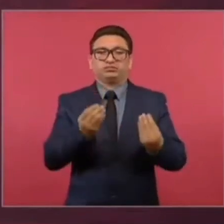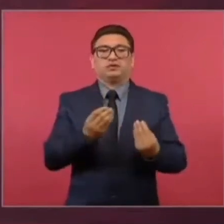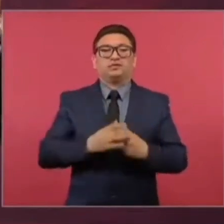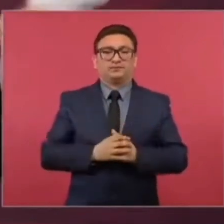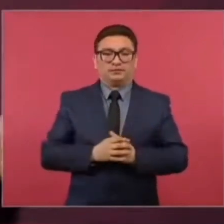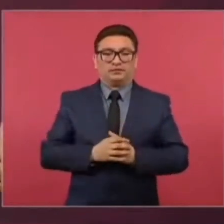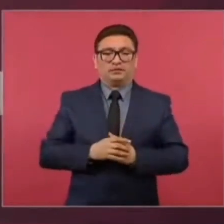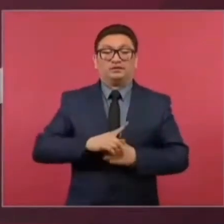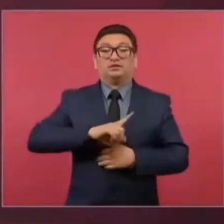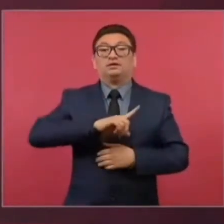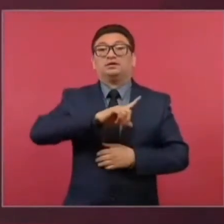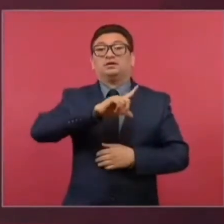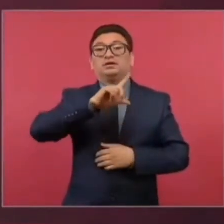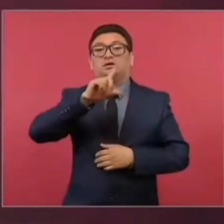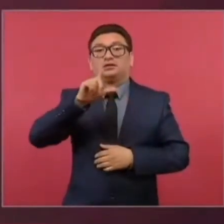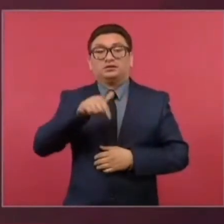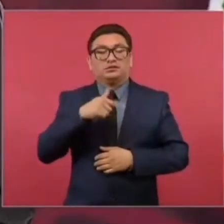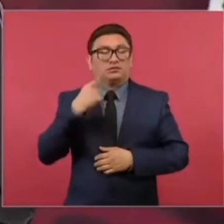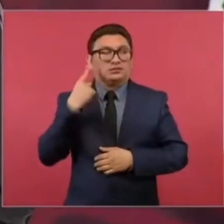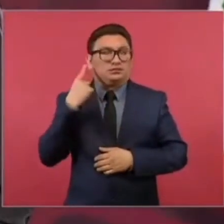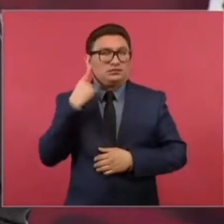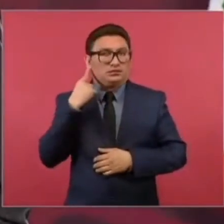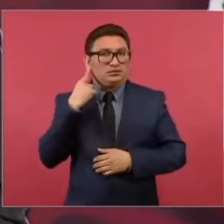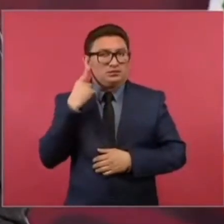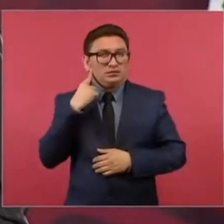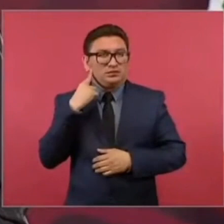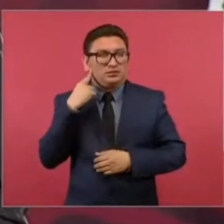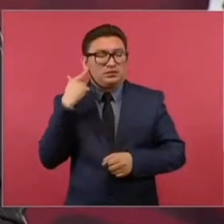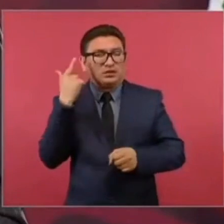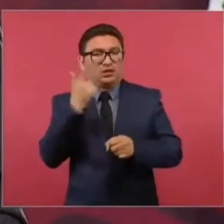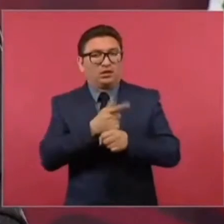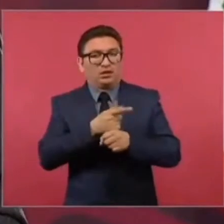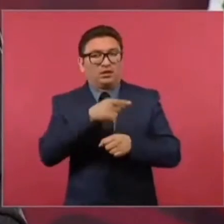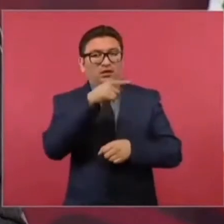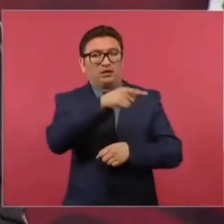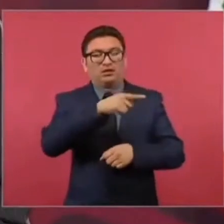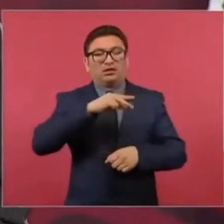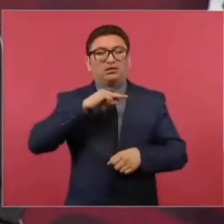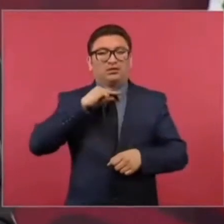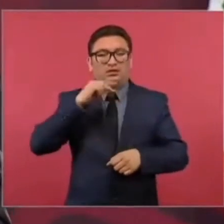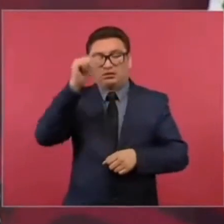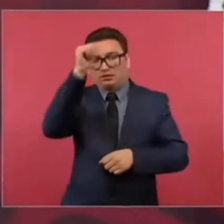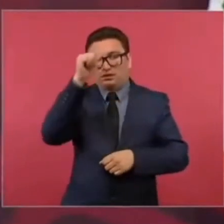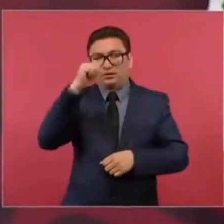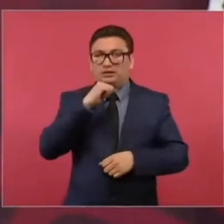Y luego nos enteramos que no era sacerdote.